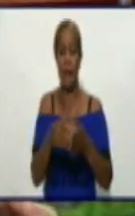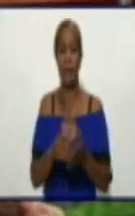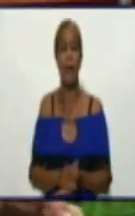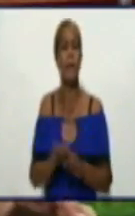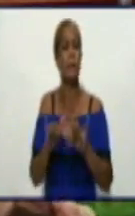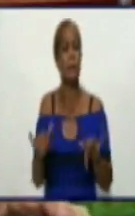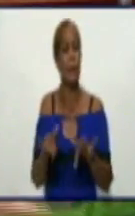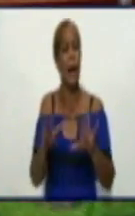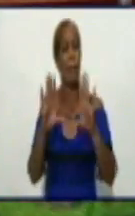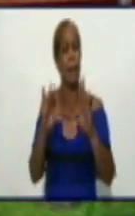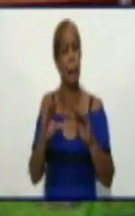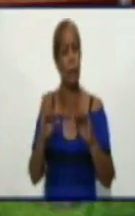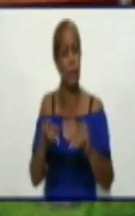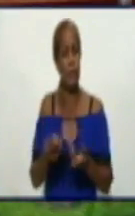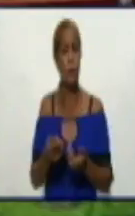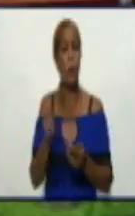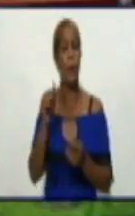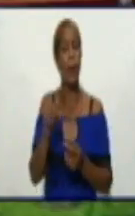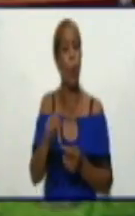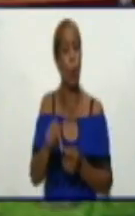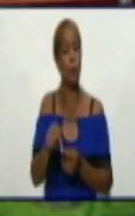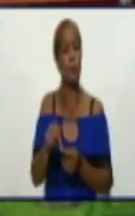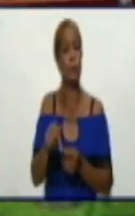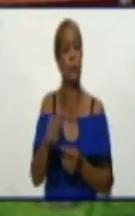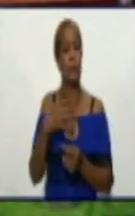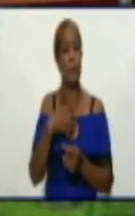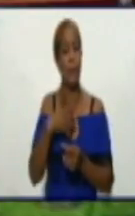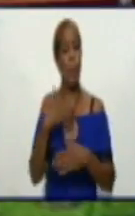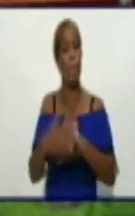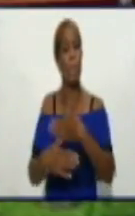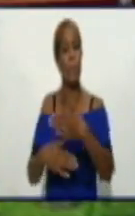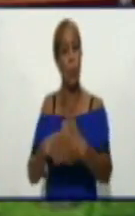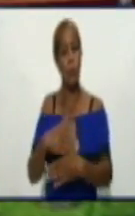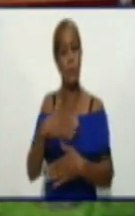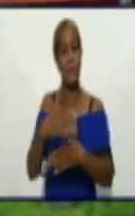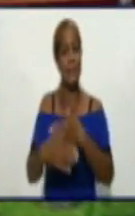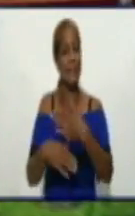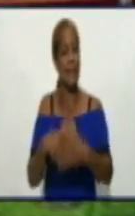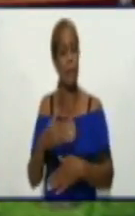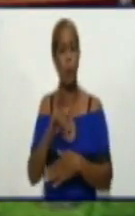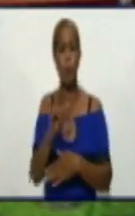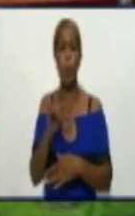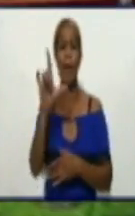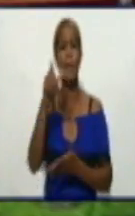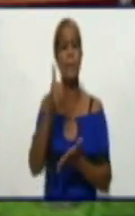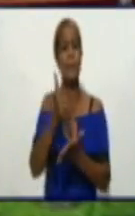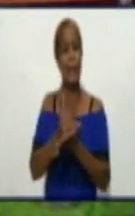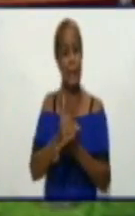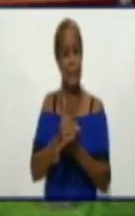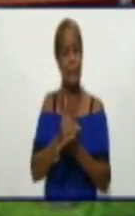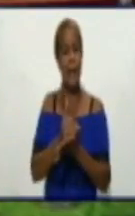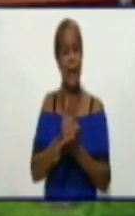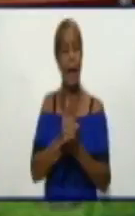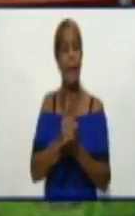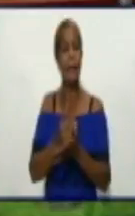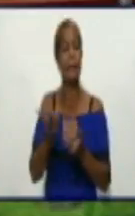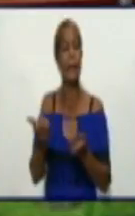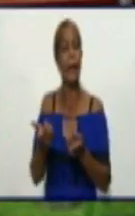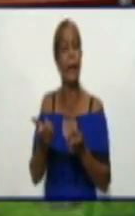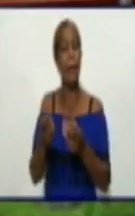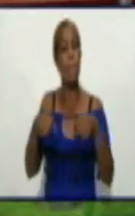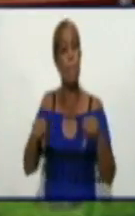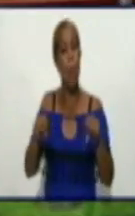tendríamos la posibilidad de conocer detalles acerca del proceso de homologación de vehículos de motor, remolques y semirremolques ensamblados por partes y piezas,